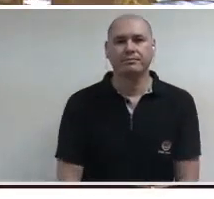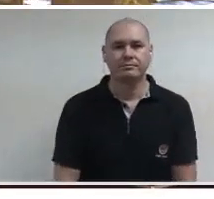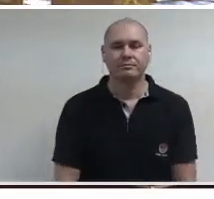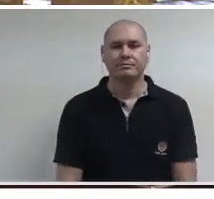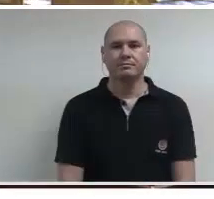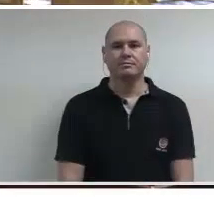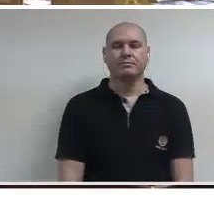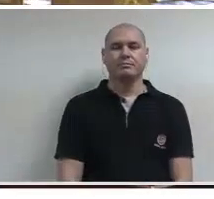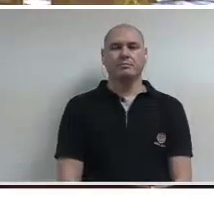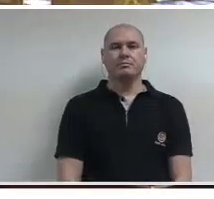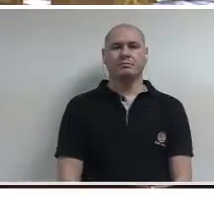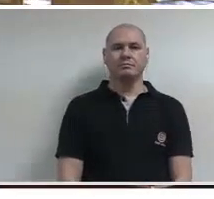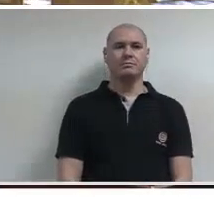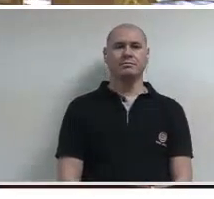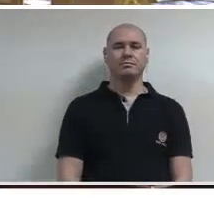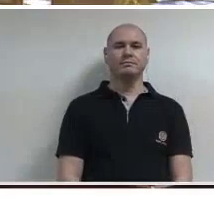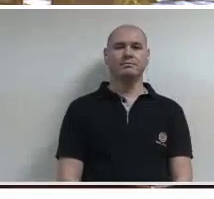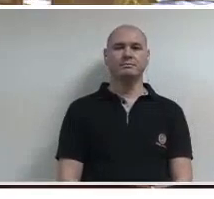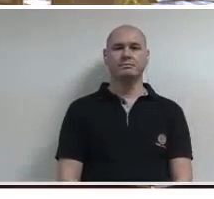Ministro Jiménez,